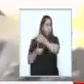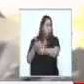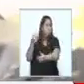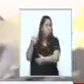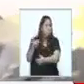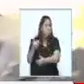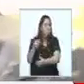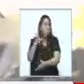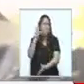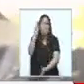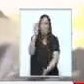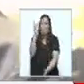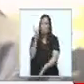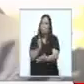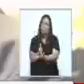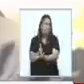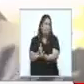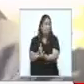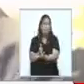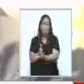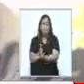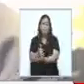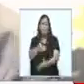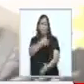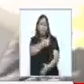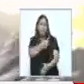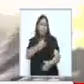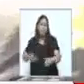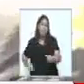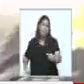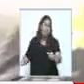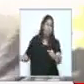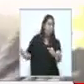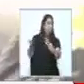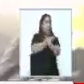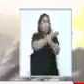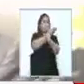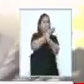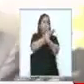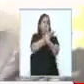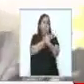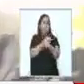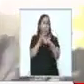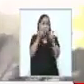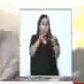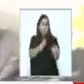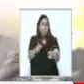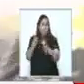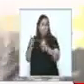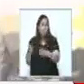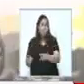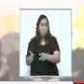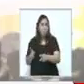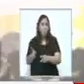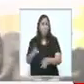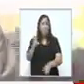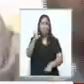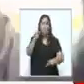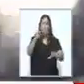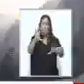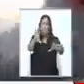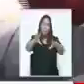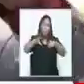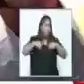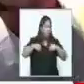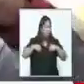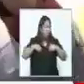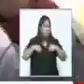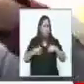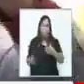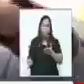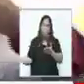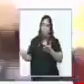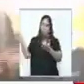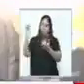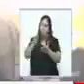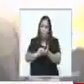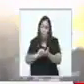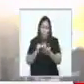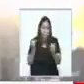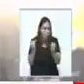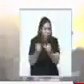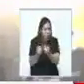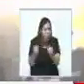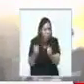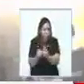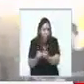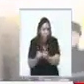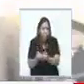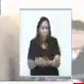El golpe de Estado de Bolivia lo va a revertir el pueblo boliviano. No va a permitir que se repita la tragedia que pasó en